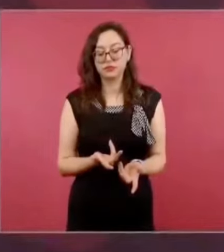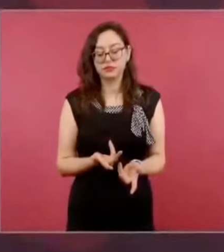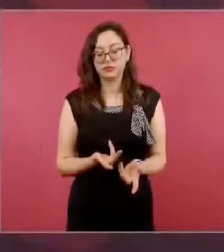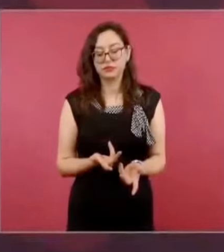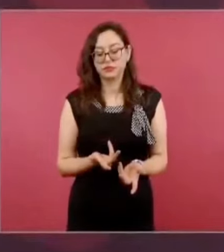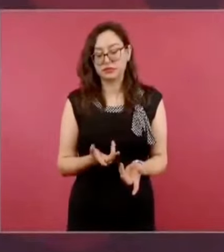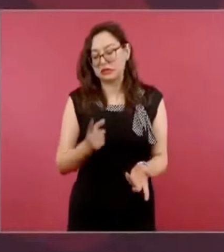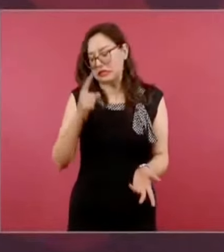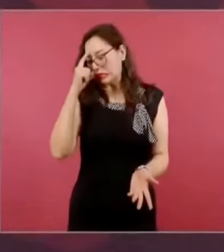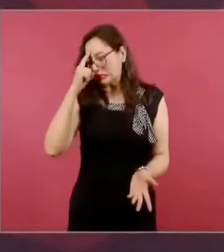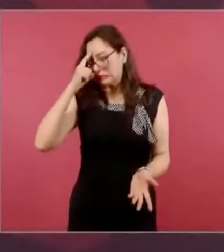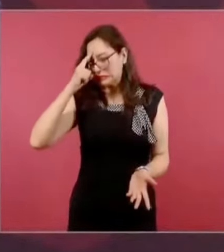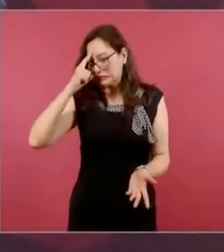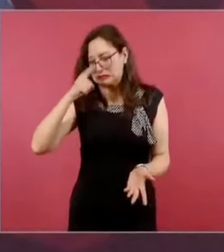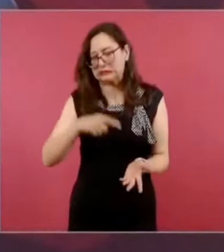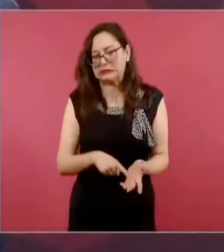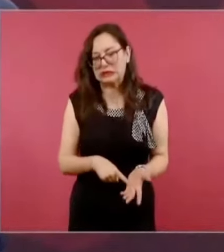del